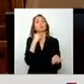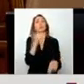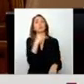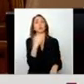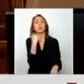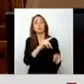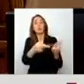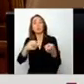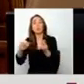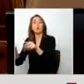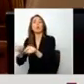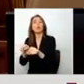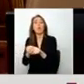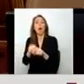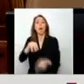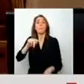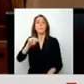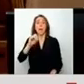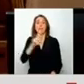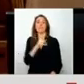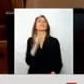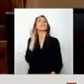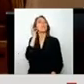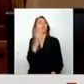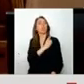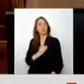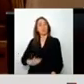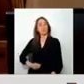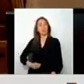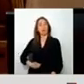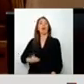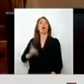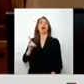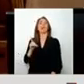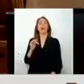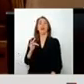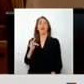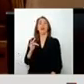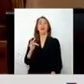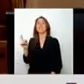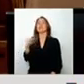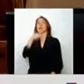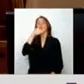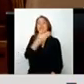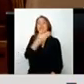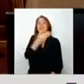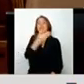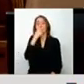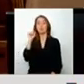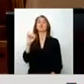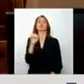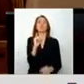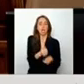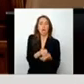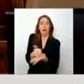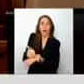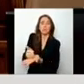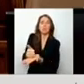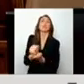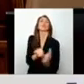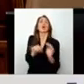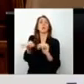intermedio, Presidenta, que este gobierno sí ha colaborado y ha apoyado a carabineros. Me permito